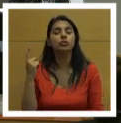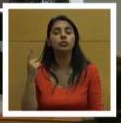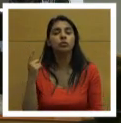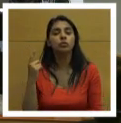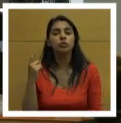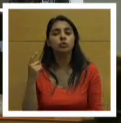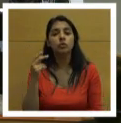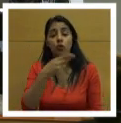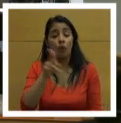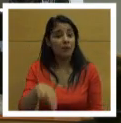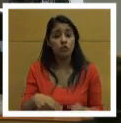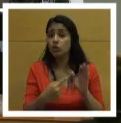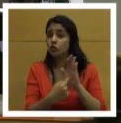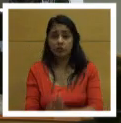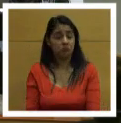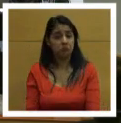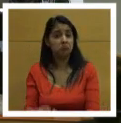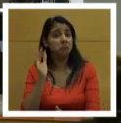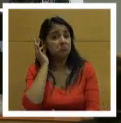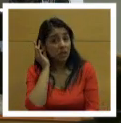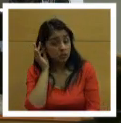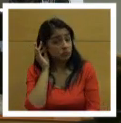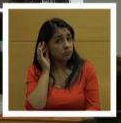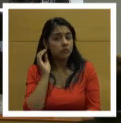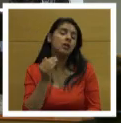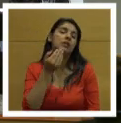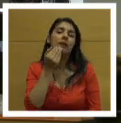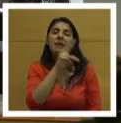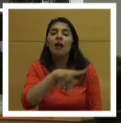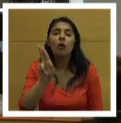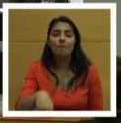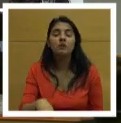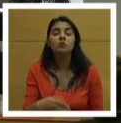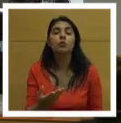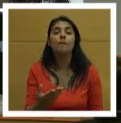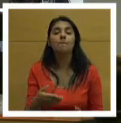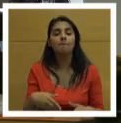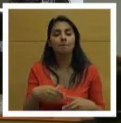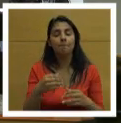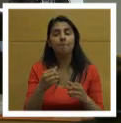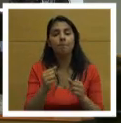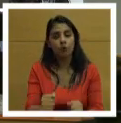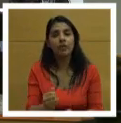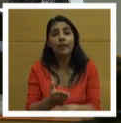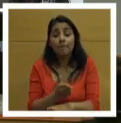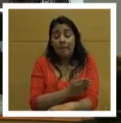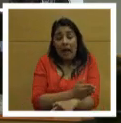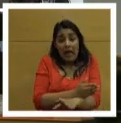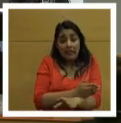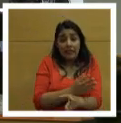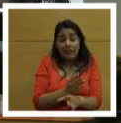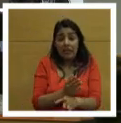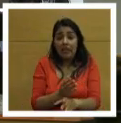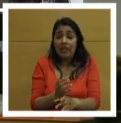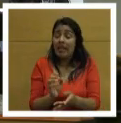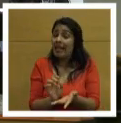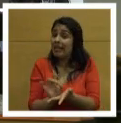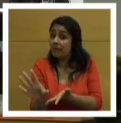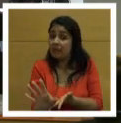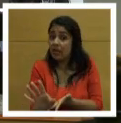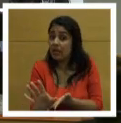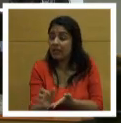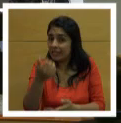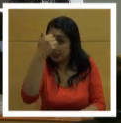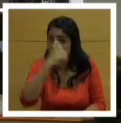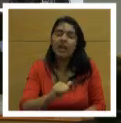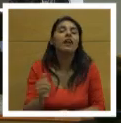eliminación de toda forma de discriminación contra la mujer, o la Convención, ¿cierto?, para poder prevenir, erradicar y sancionar también la violencia